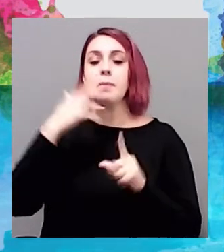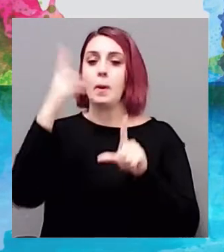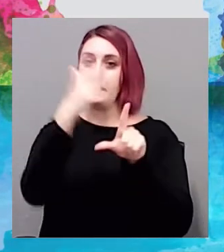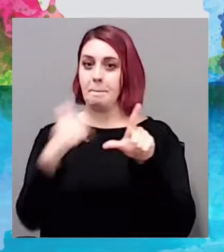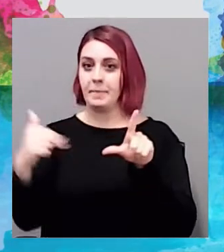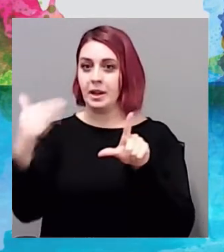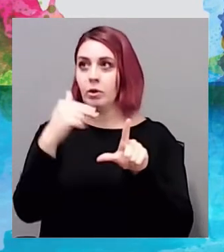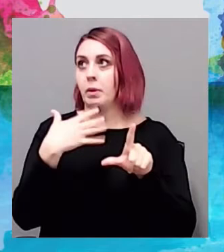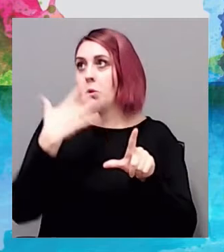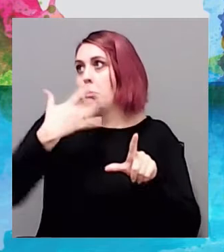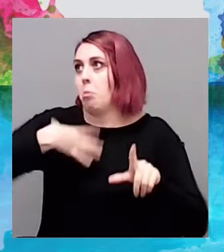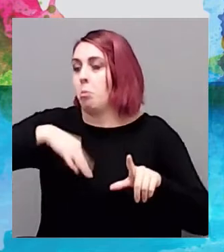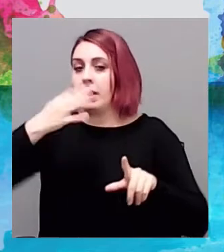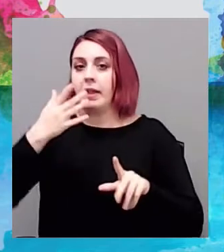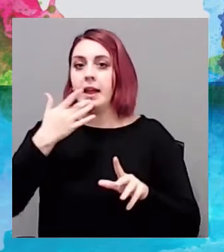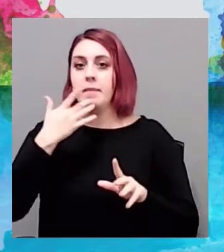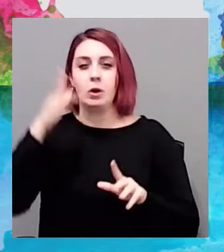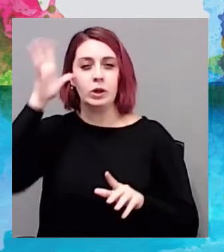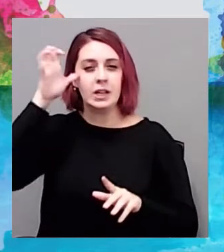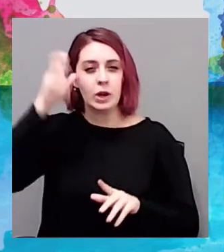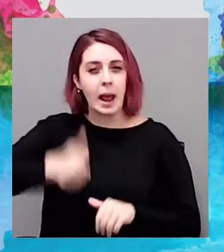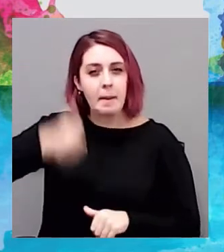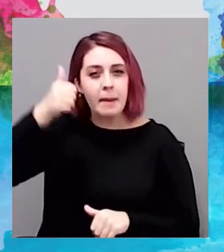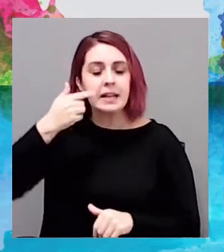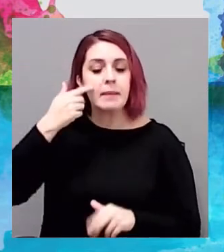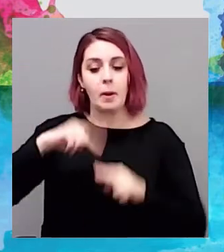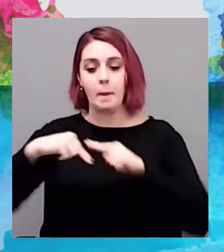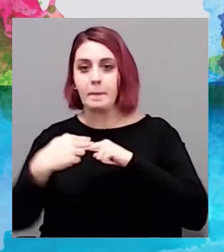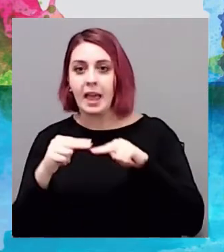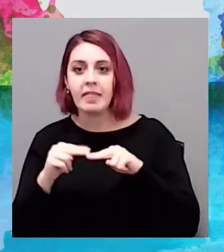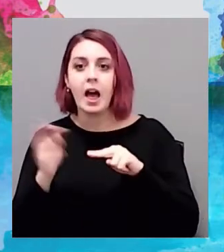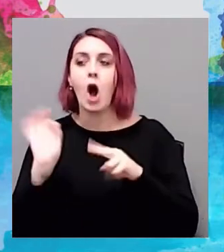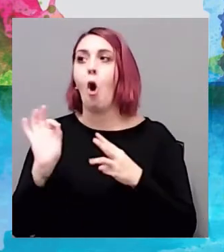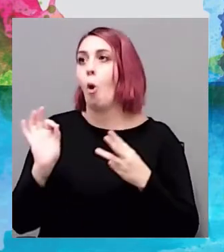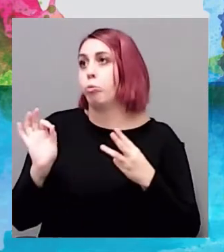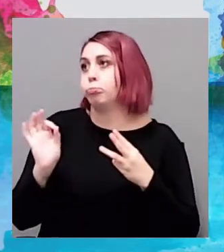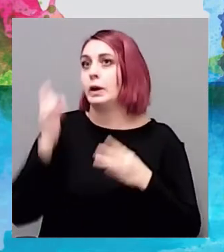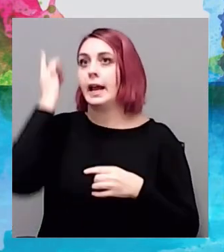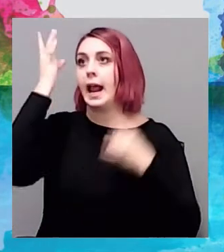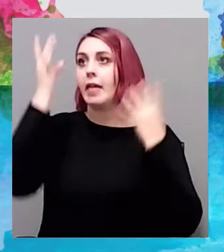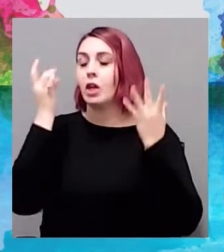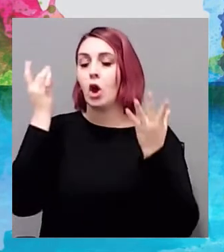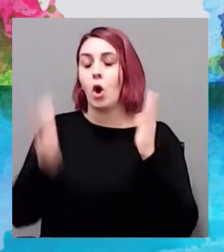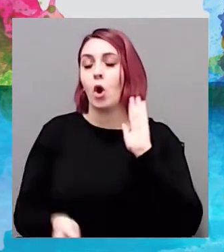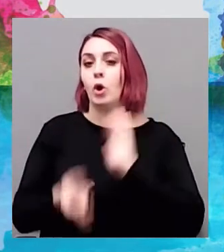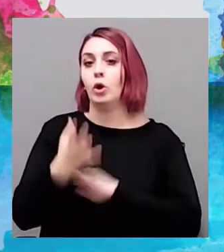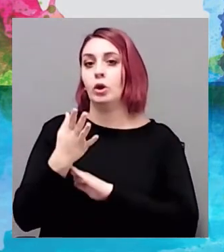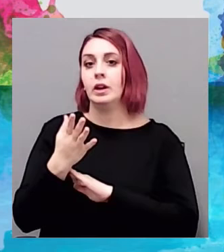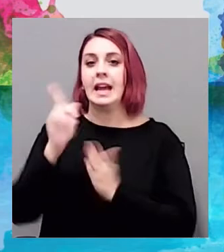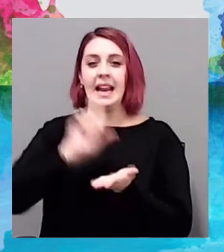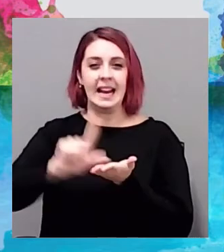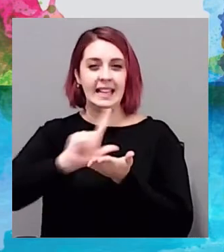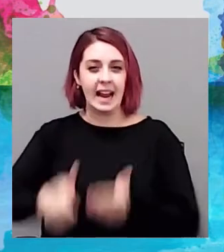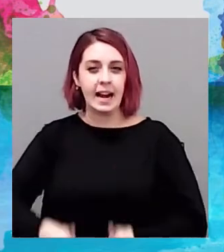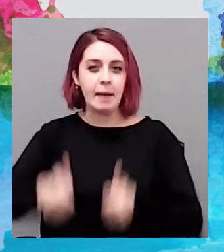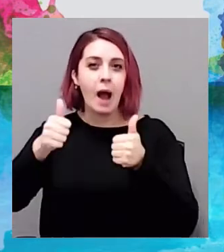ser talleres más multisensoriales, también con piezas, incluso de creación más literaria o